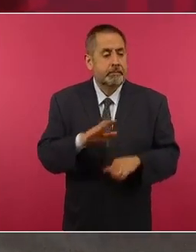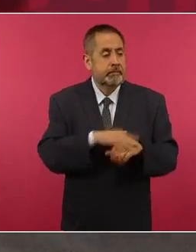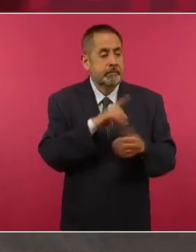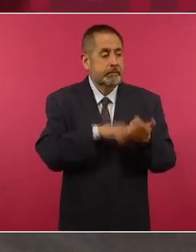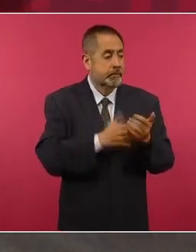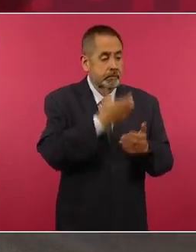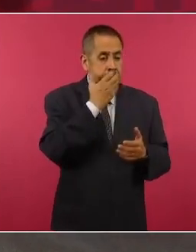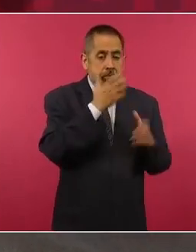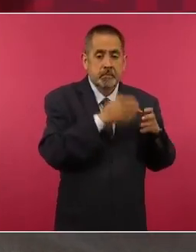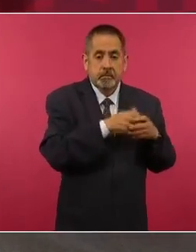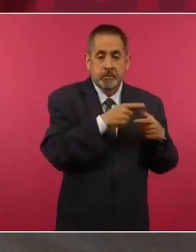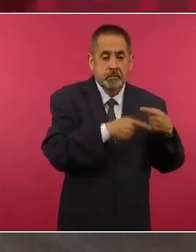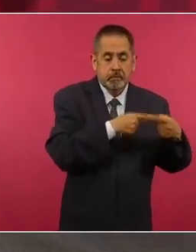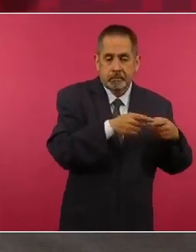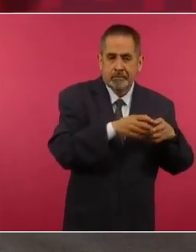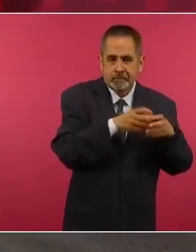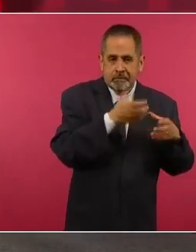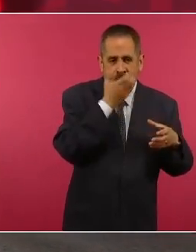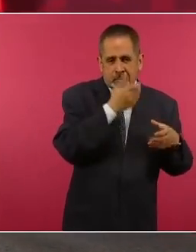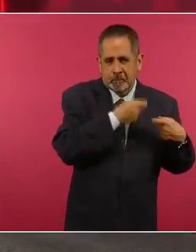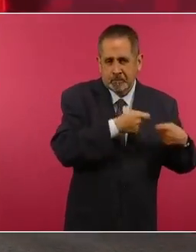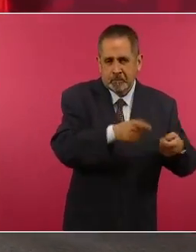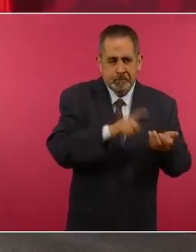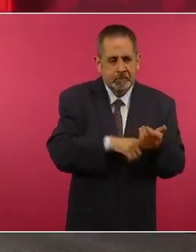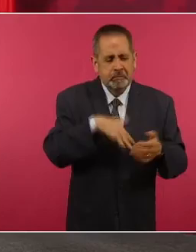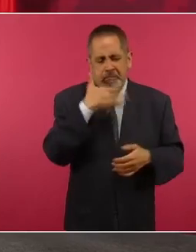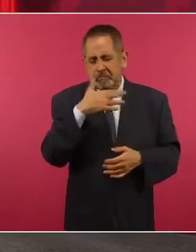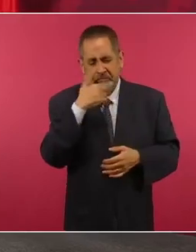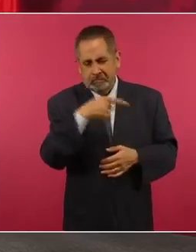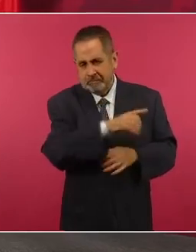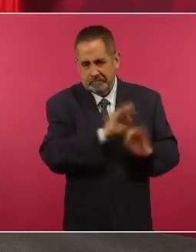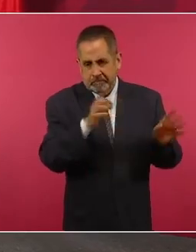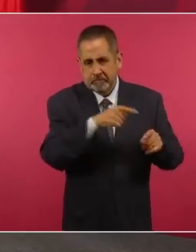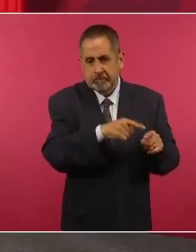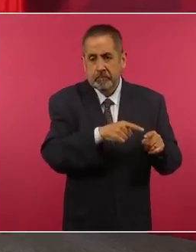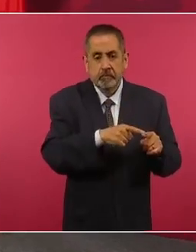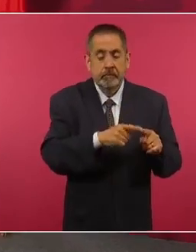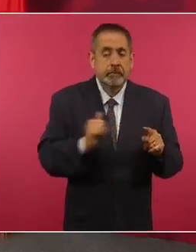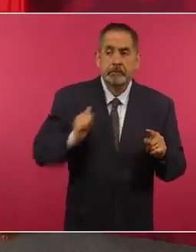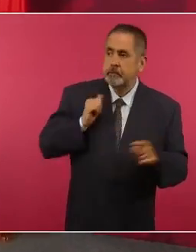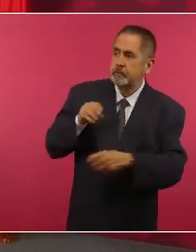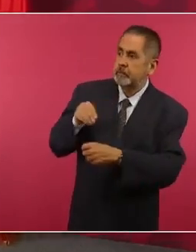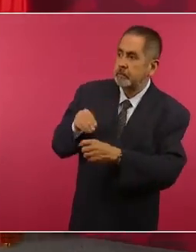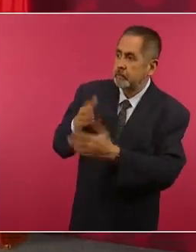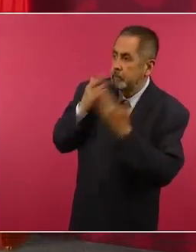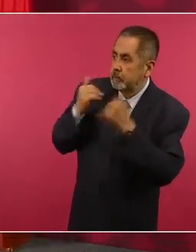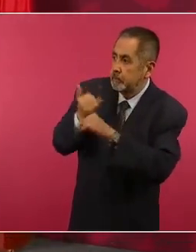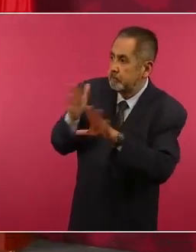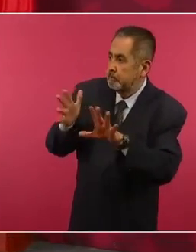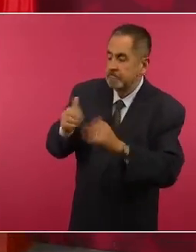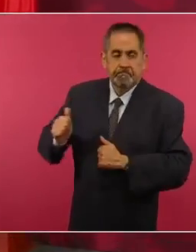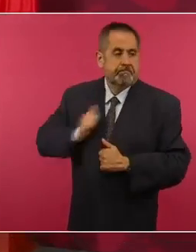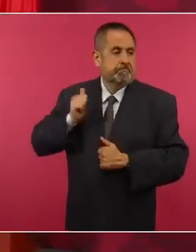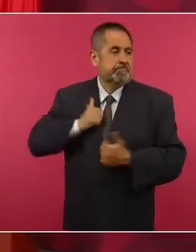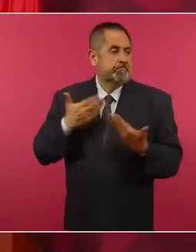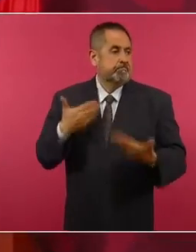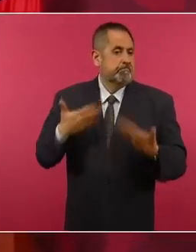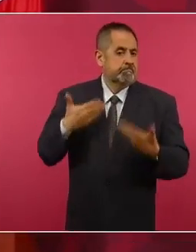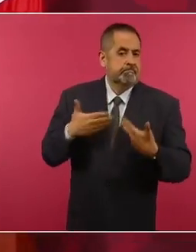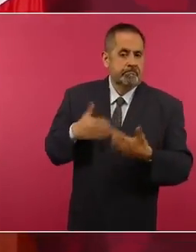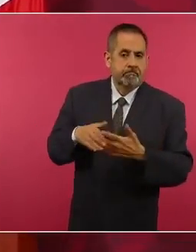conservadores, reaccionarios, corruptos, se aprovechan. Si algo